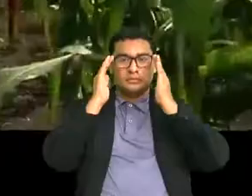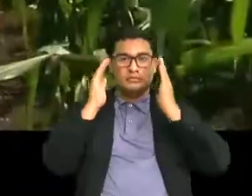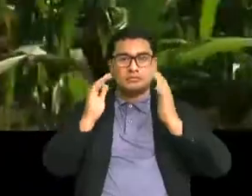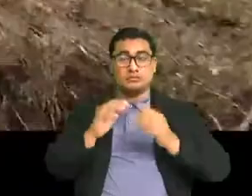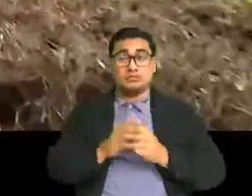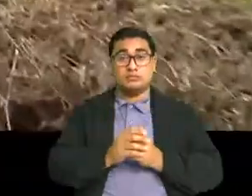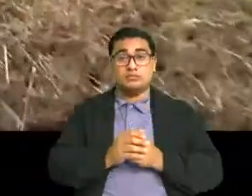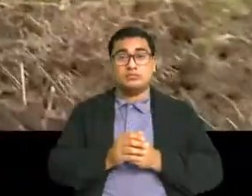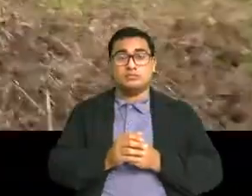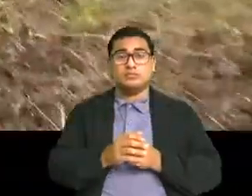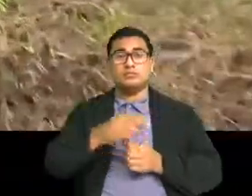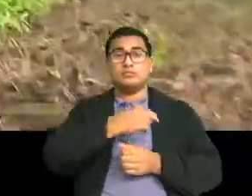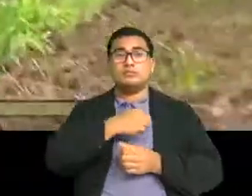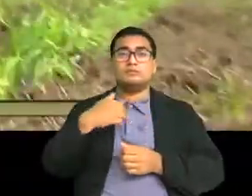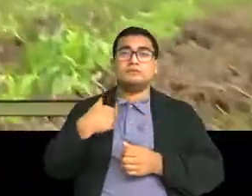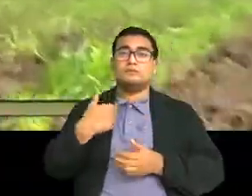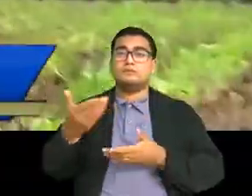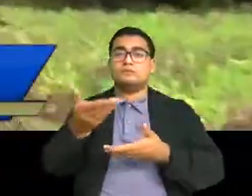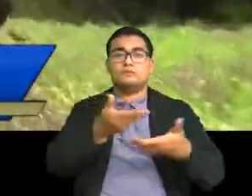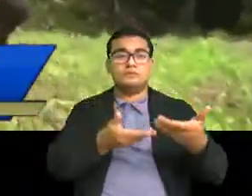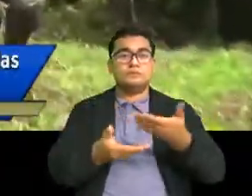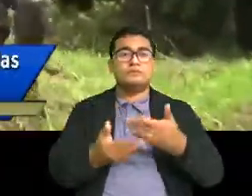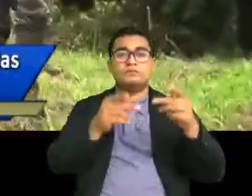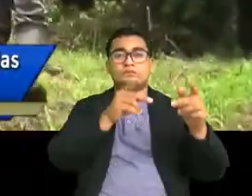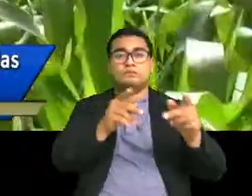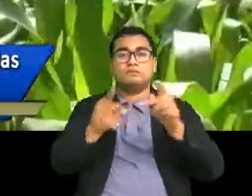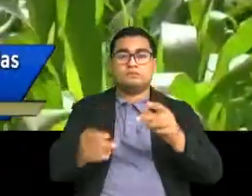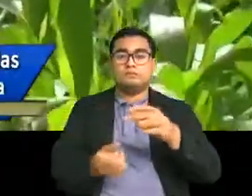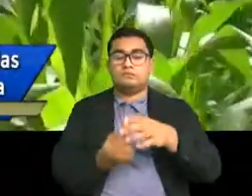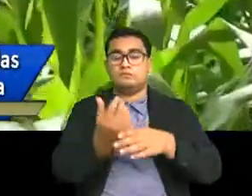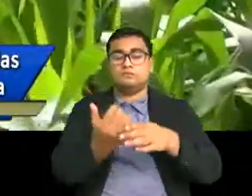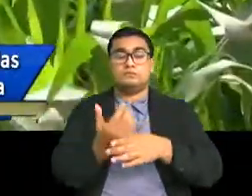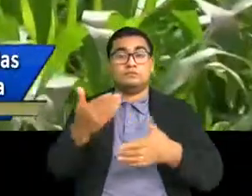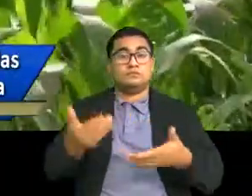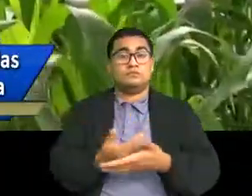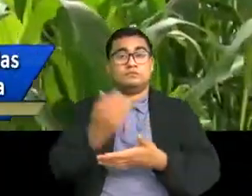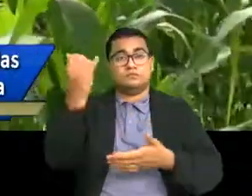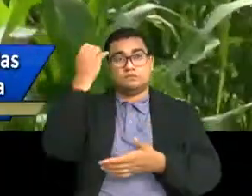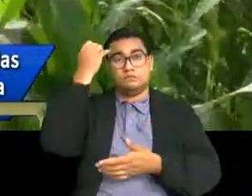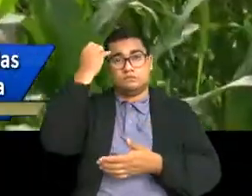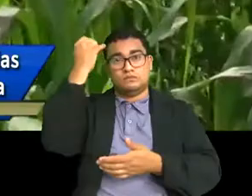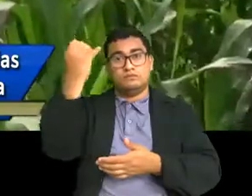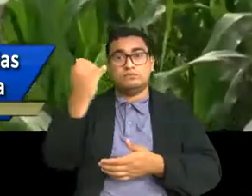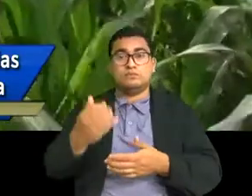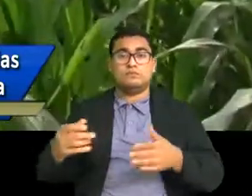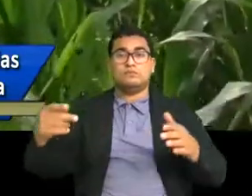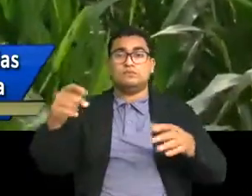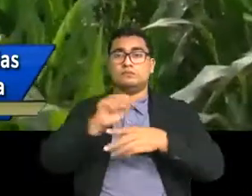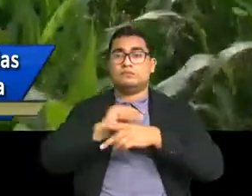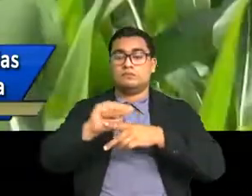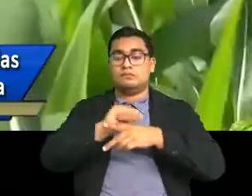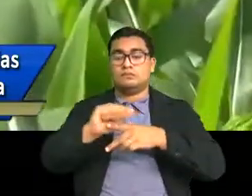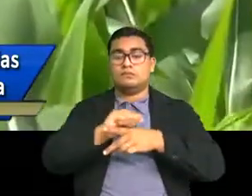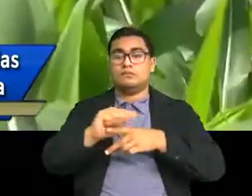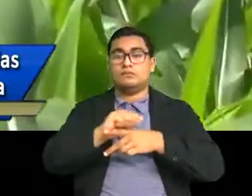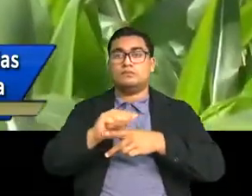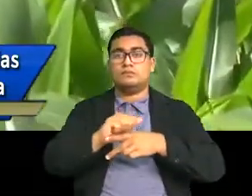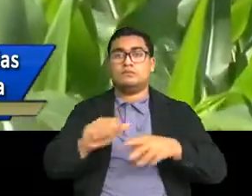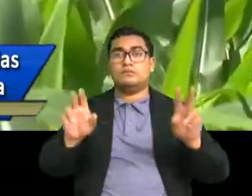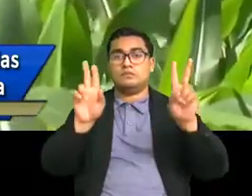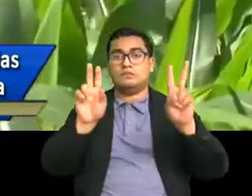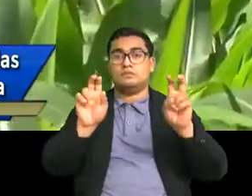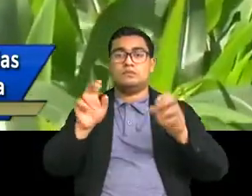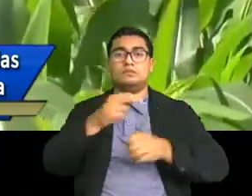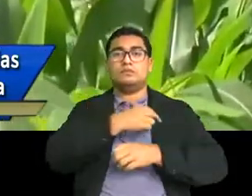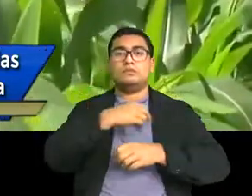estamos compartiendo también con los productores tecnologías prácticas y e innovaciones en lo que respecta a la